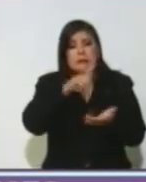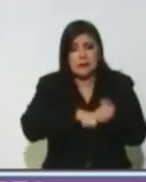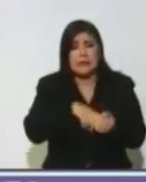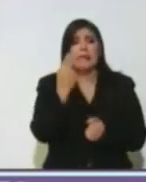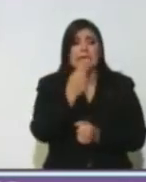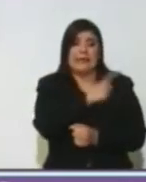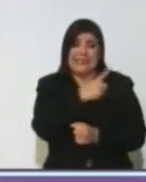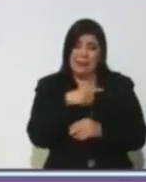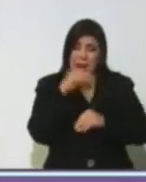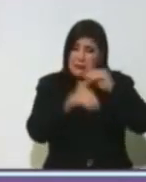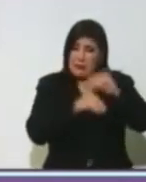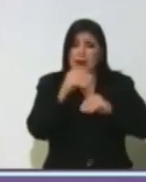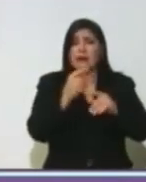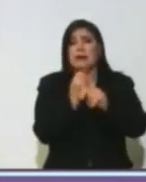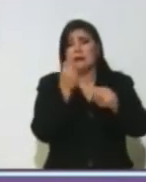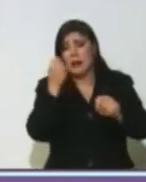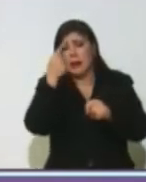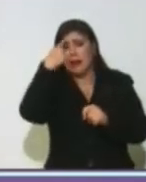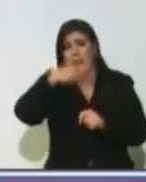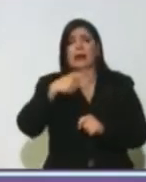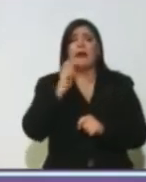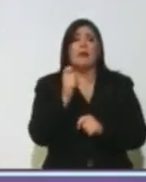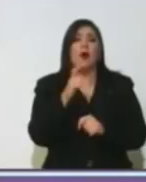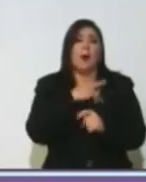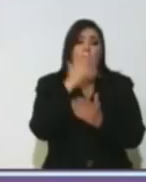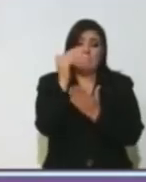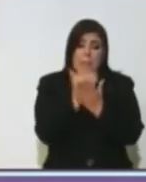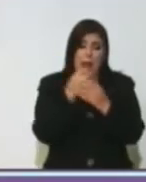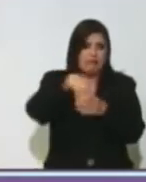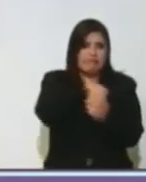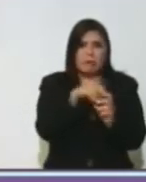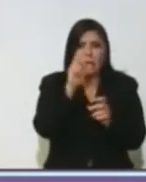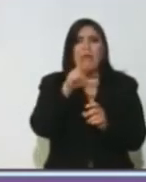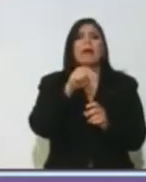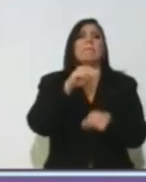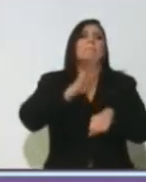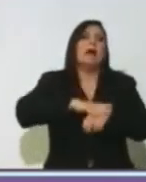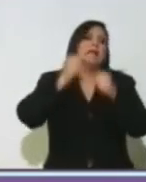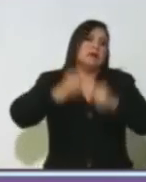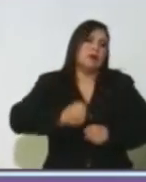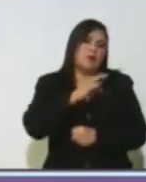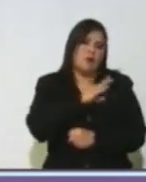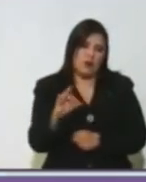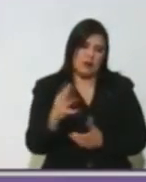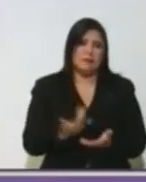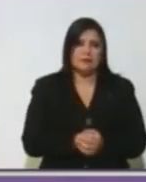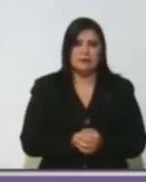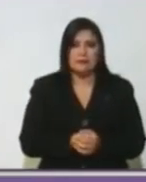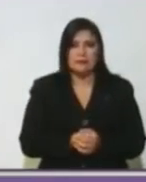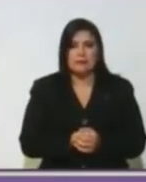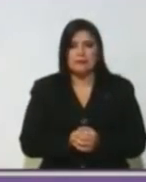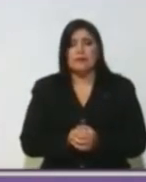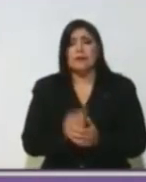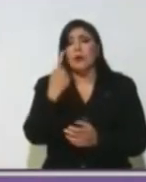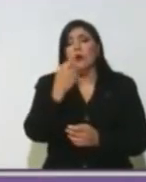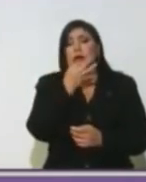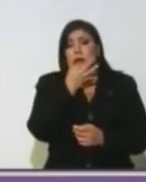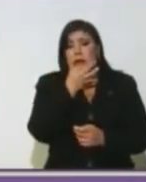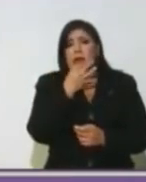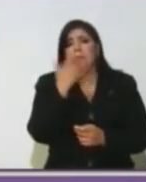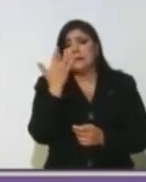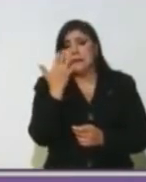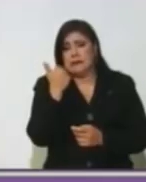transporte público menos congestionado es igual a un transporte más seguro bueno muy bien muchas veces mariana esté un minuto con